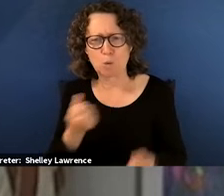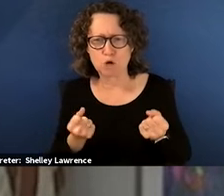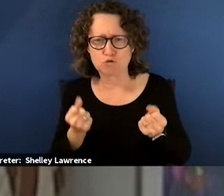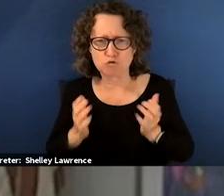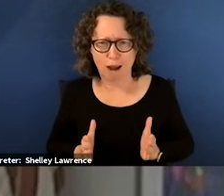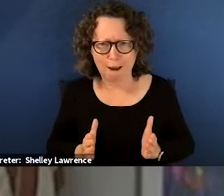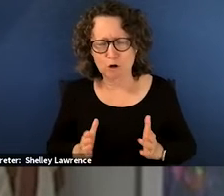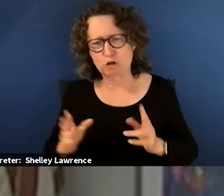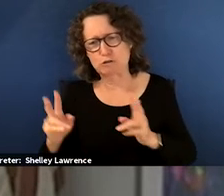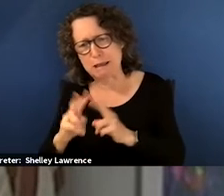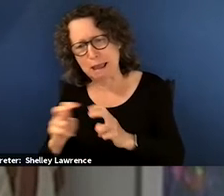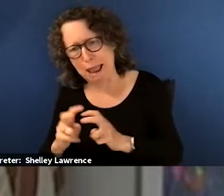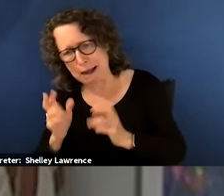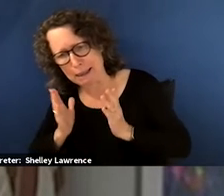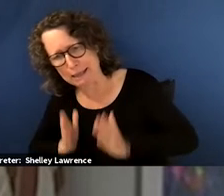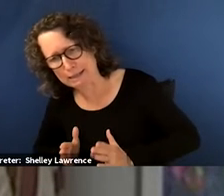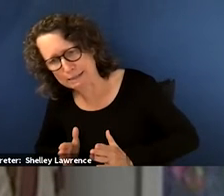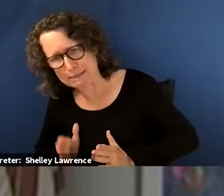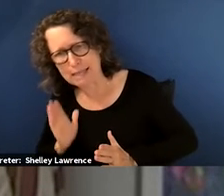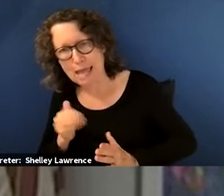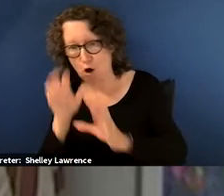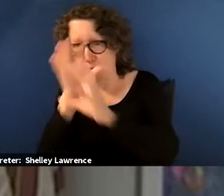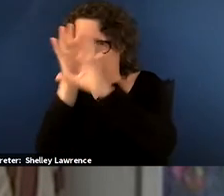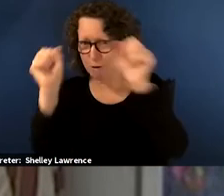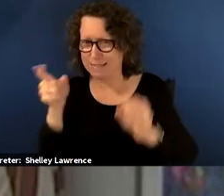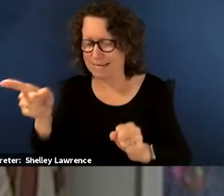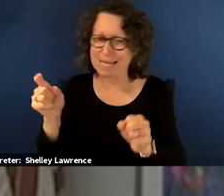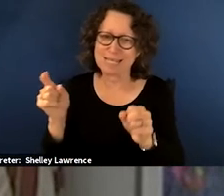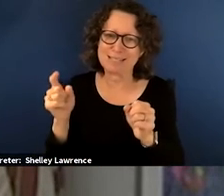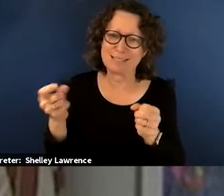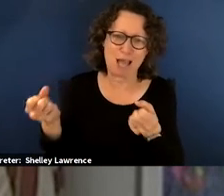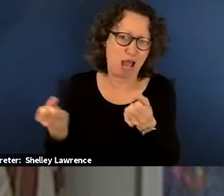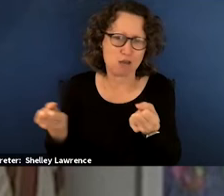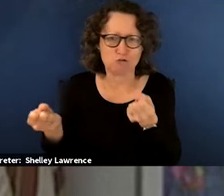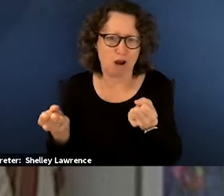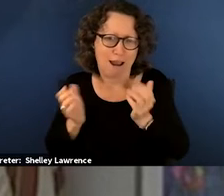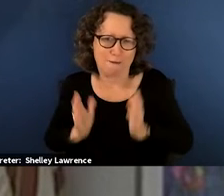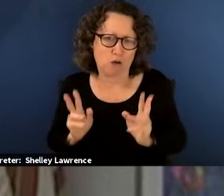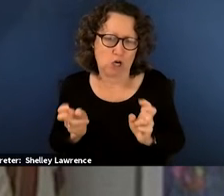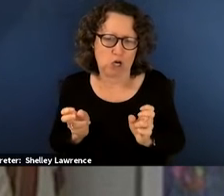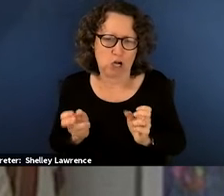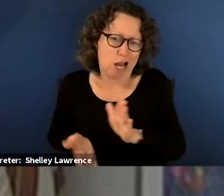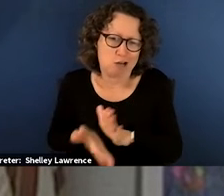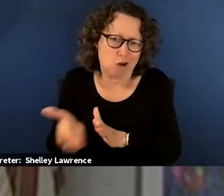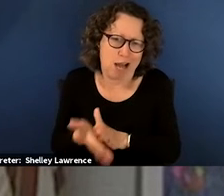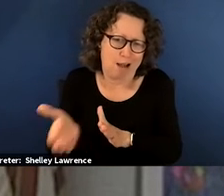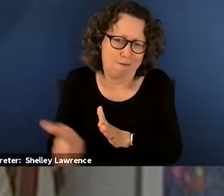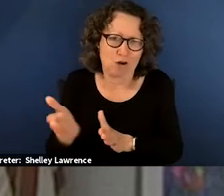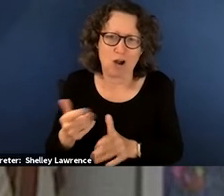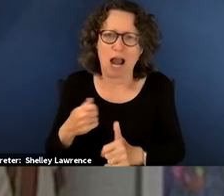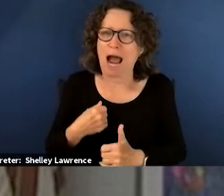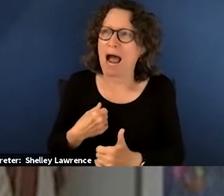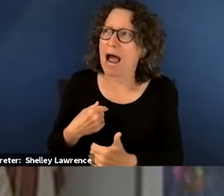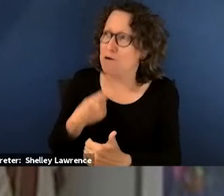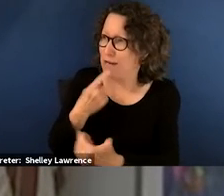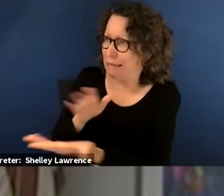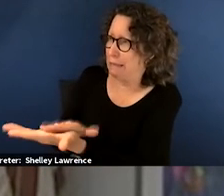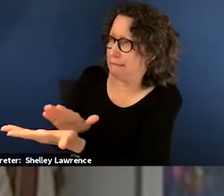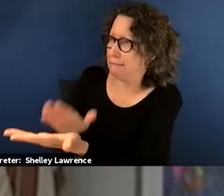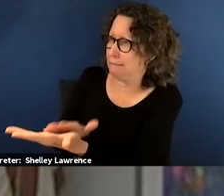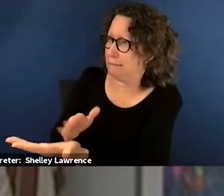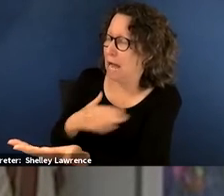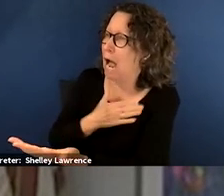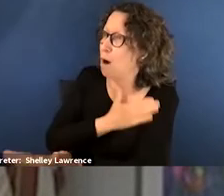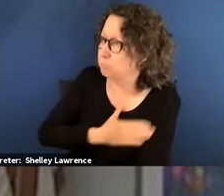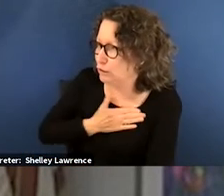fuimos conductoras. Como dijo, la presidenta fungió como conductora, así que quiero mostrar